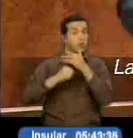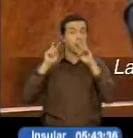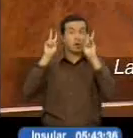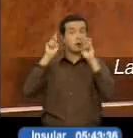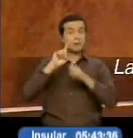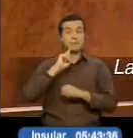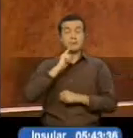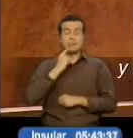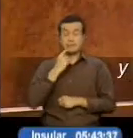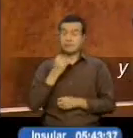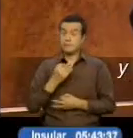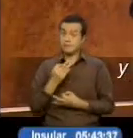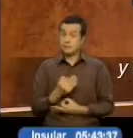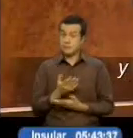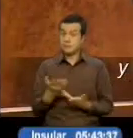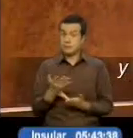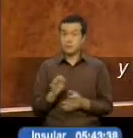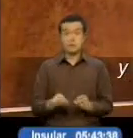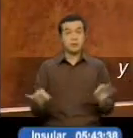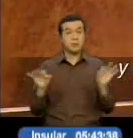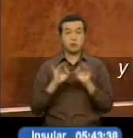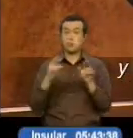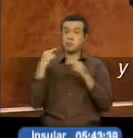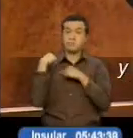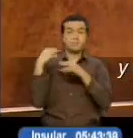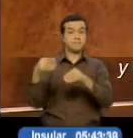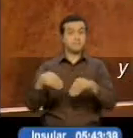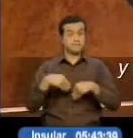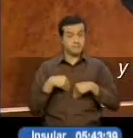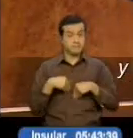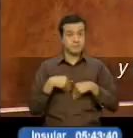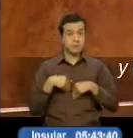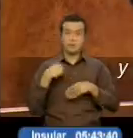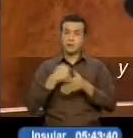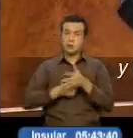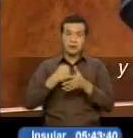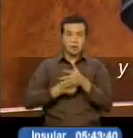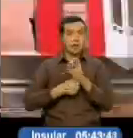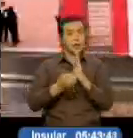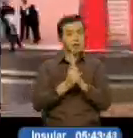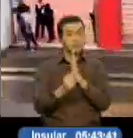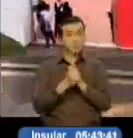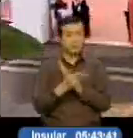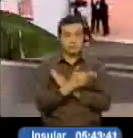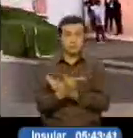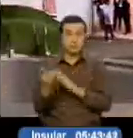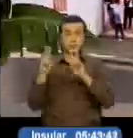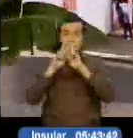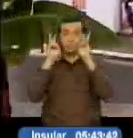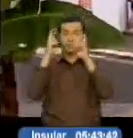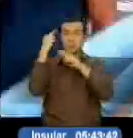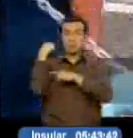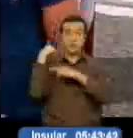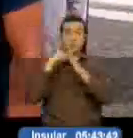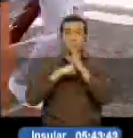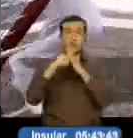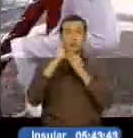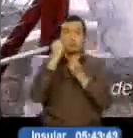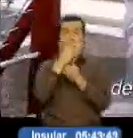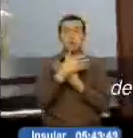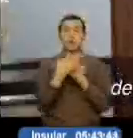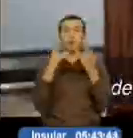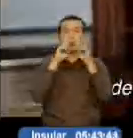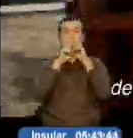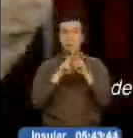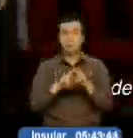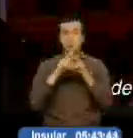serio y tiene que ser asumido con responsabilidad, con solvencia y con capacidad. En cuanto a la tarea de los ministerios, se informó sobre la